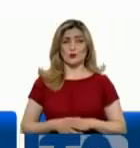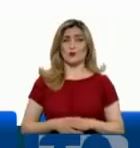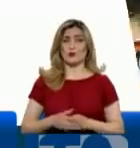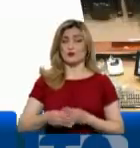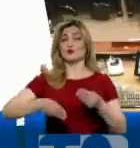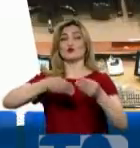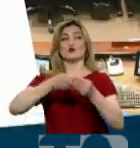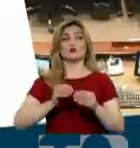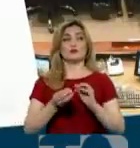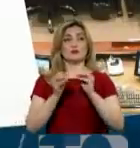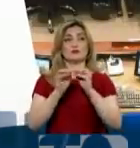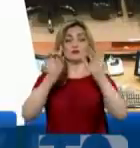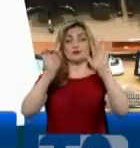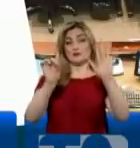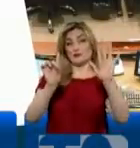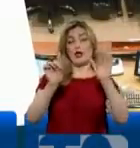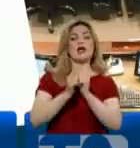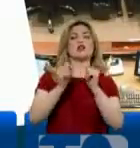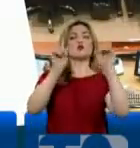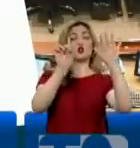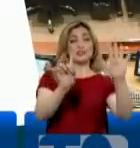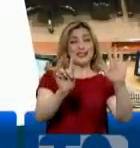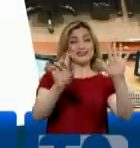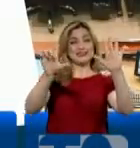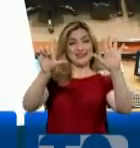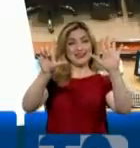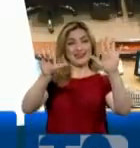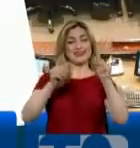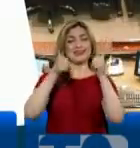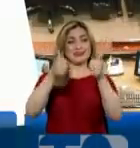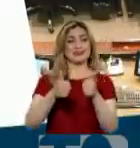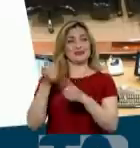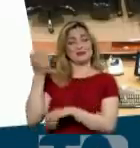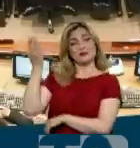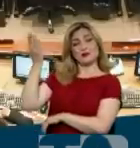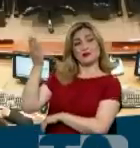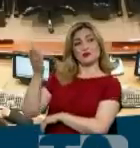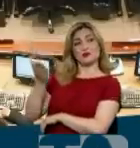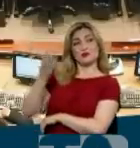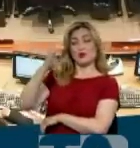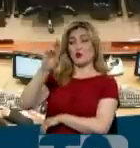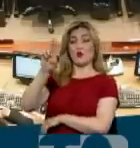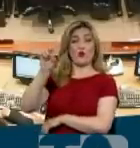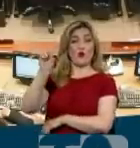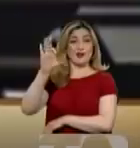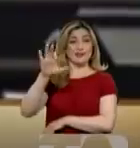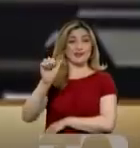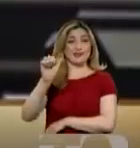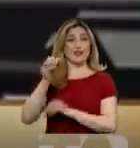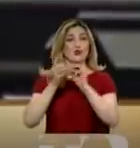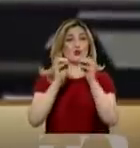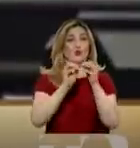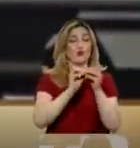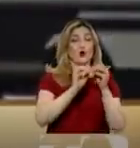inversión del psc 7 van a la reelección ellos suman en su lista lourdes cuesta quien entró a este período legislativo por creo y